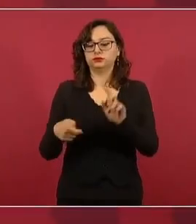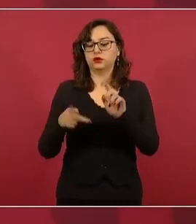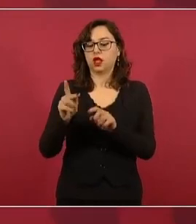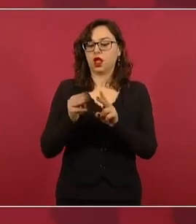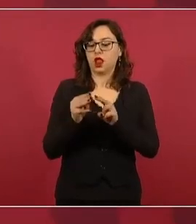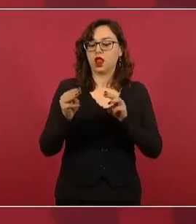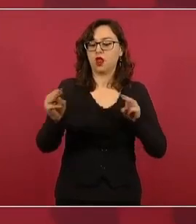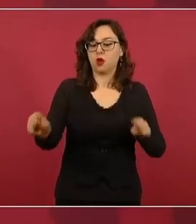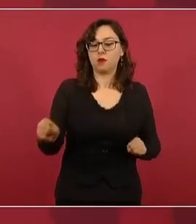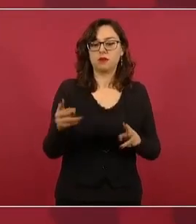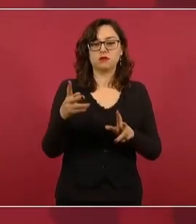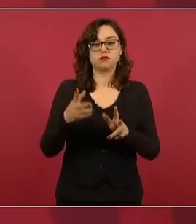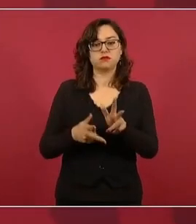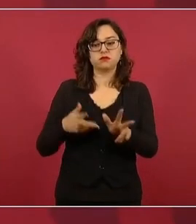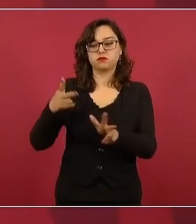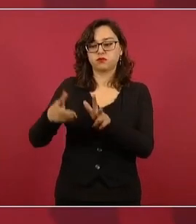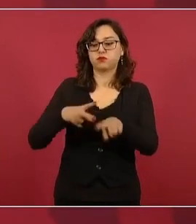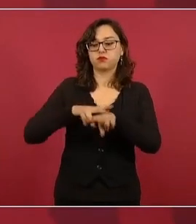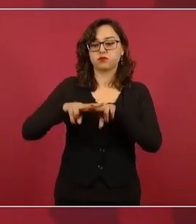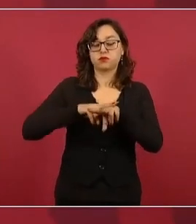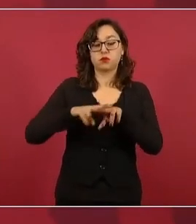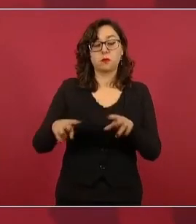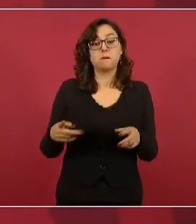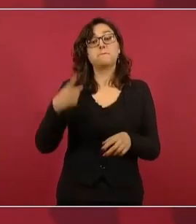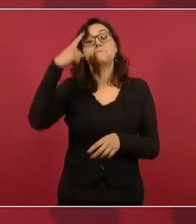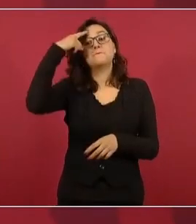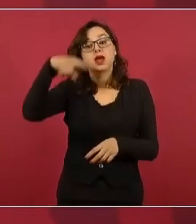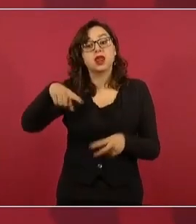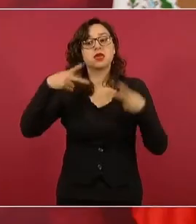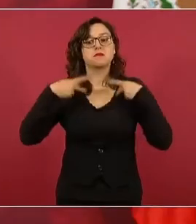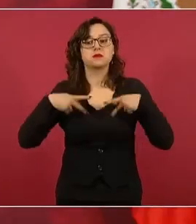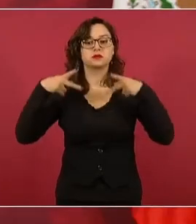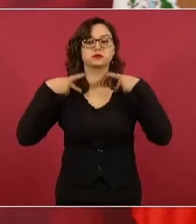férreas para trenes de pasajeros.